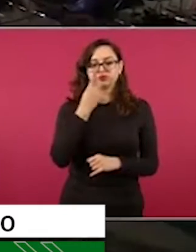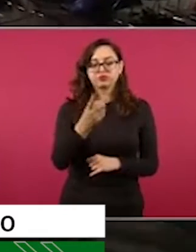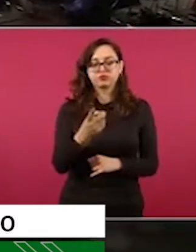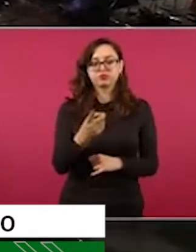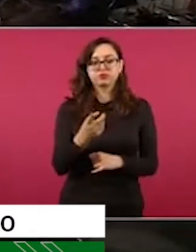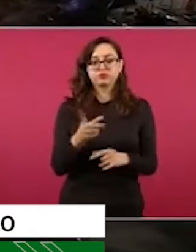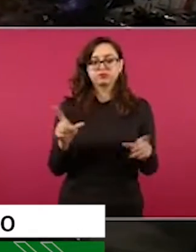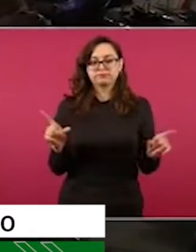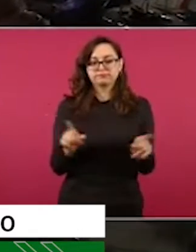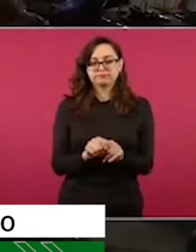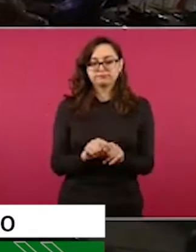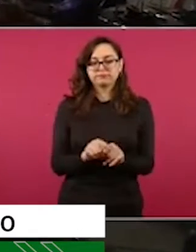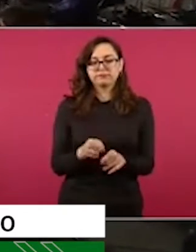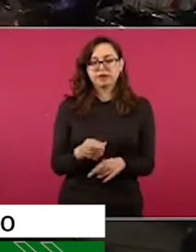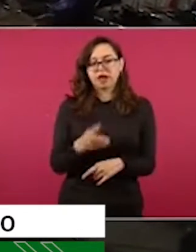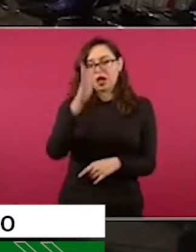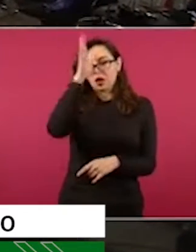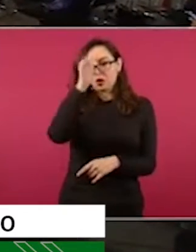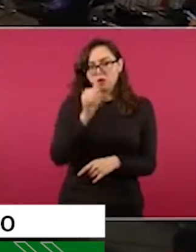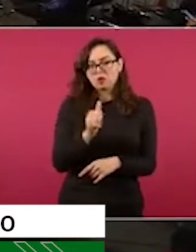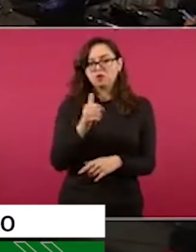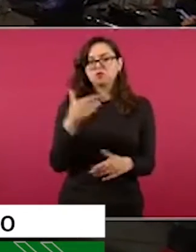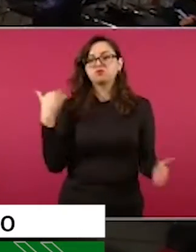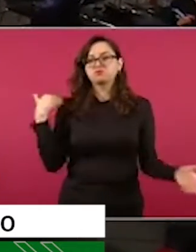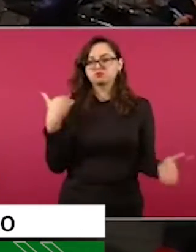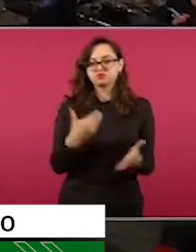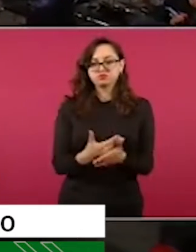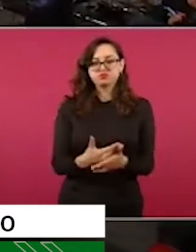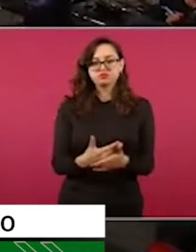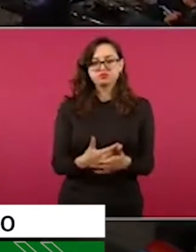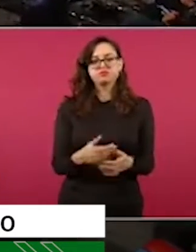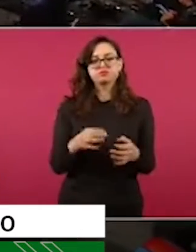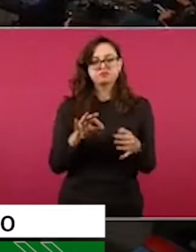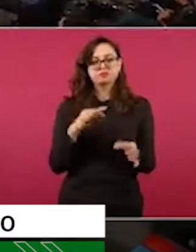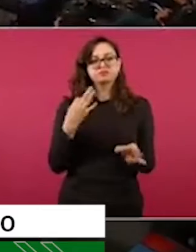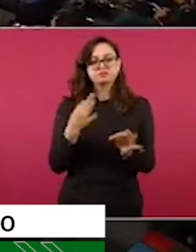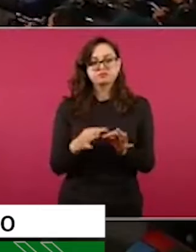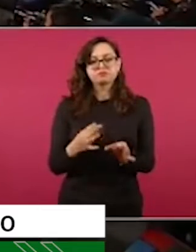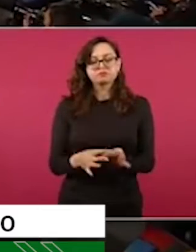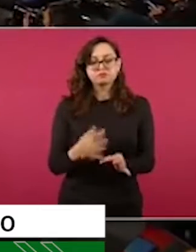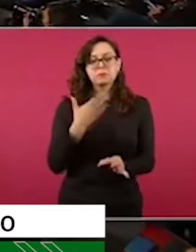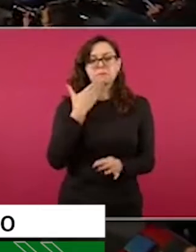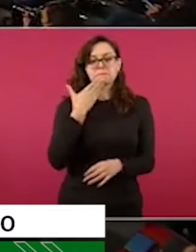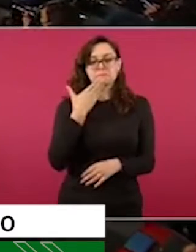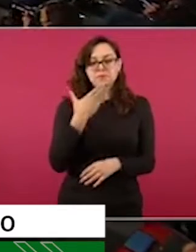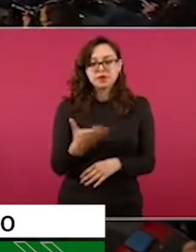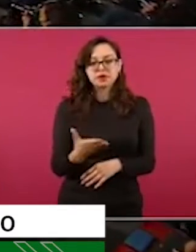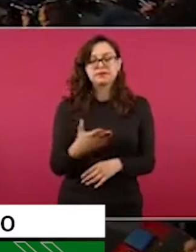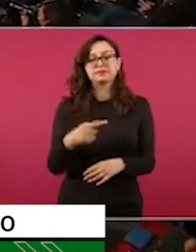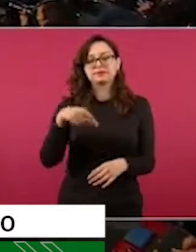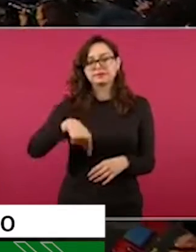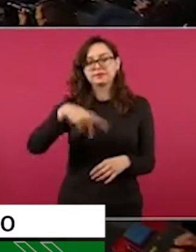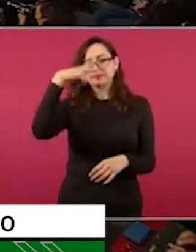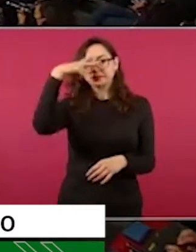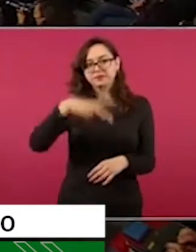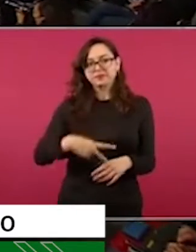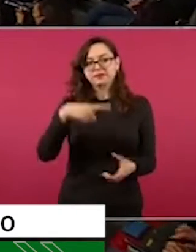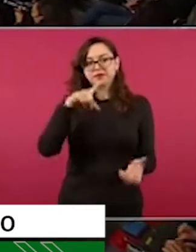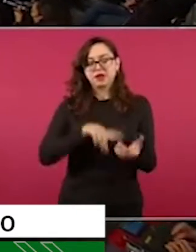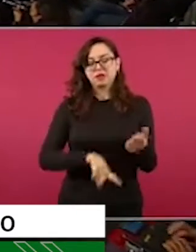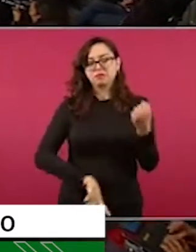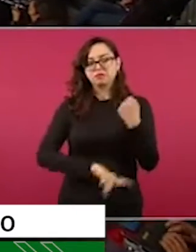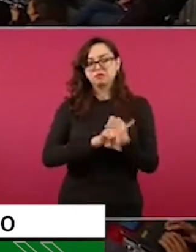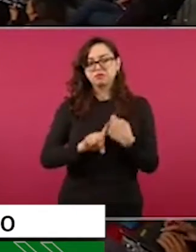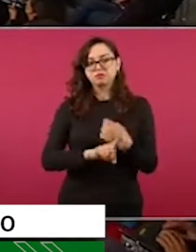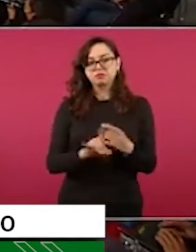hacia 2022-2023 para reducir drásticamente el tráfico de armas, aumentar el control de los precursores químicos y